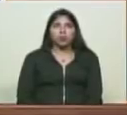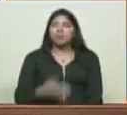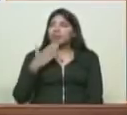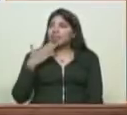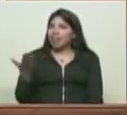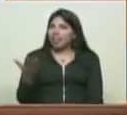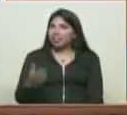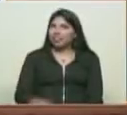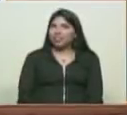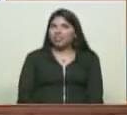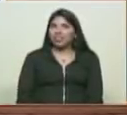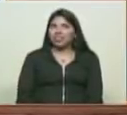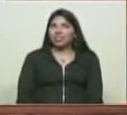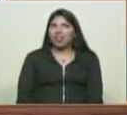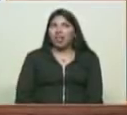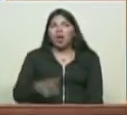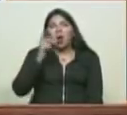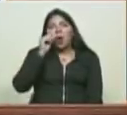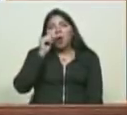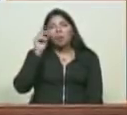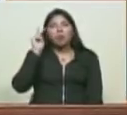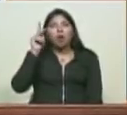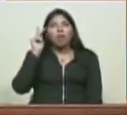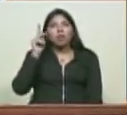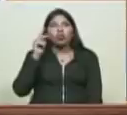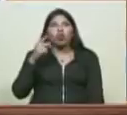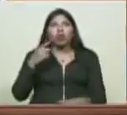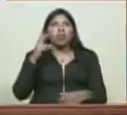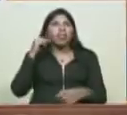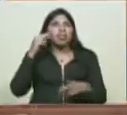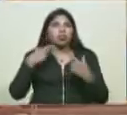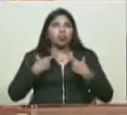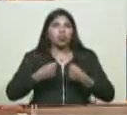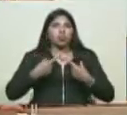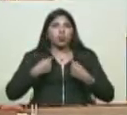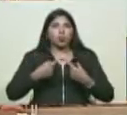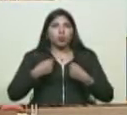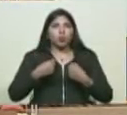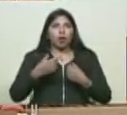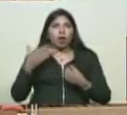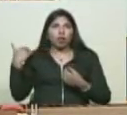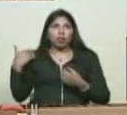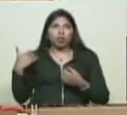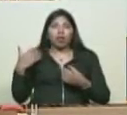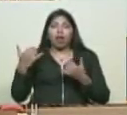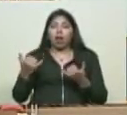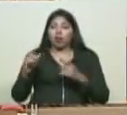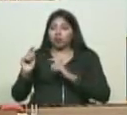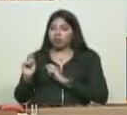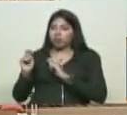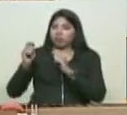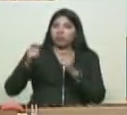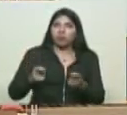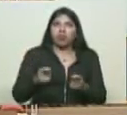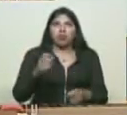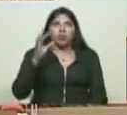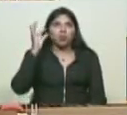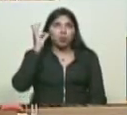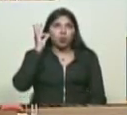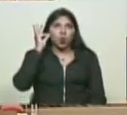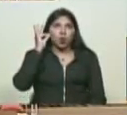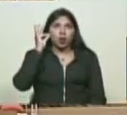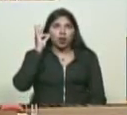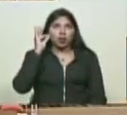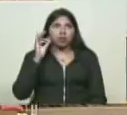Agradecemos al profesor Aristóbulo Isture, quien fungió como primer vicepresidente y hoy asume nuevas responsabilidades frente